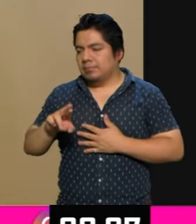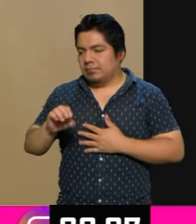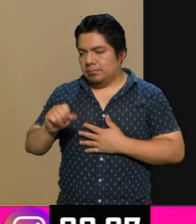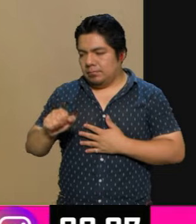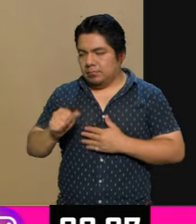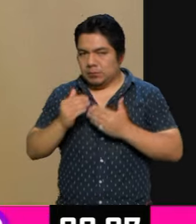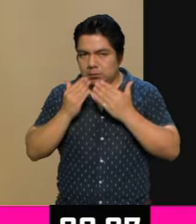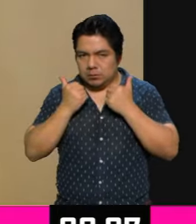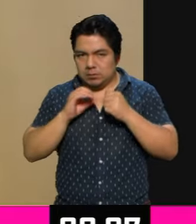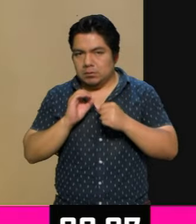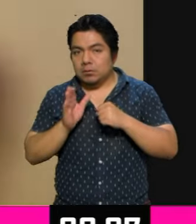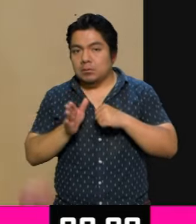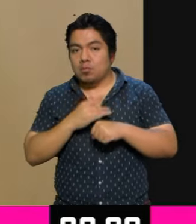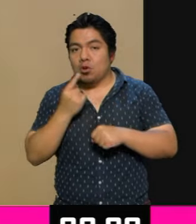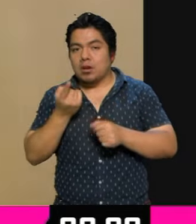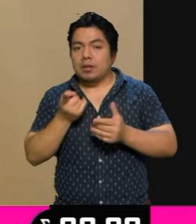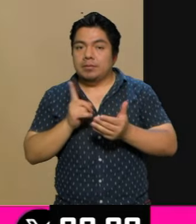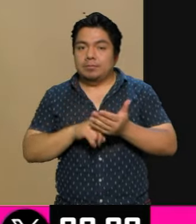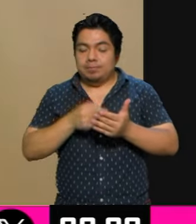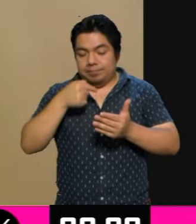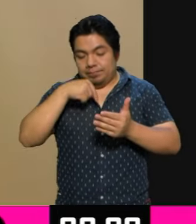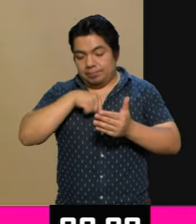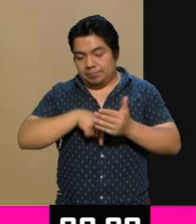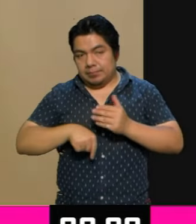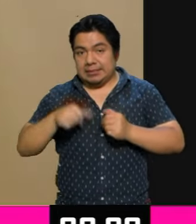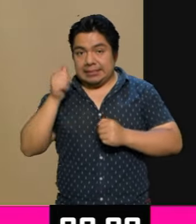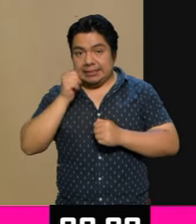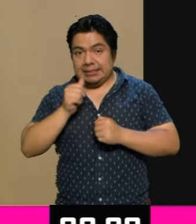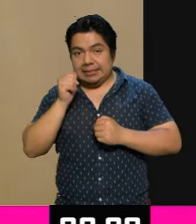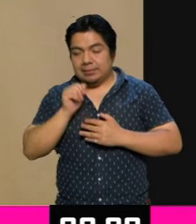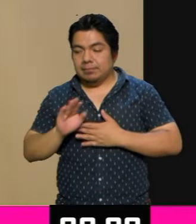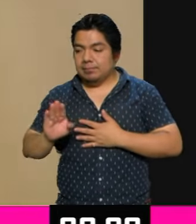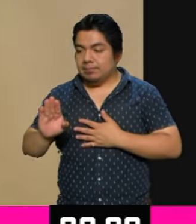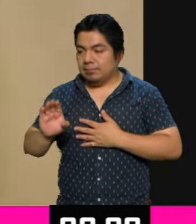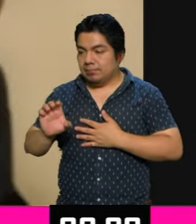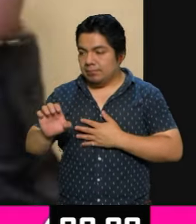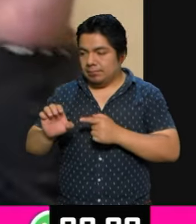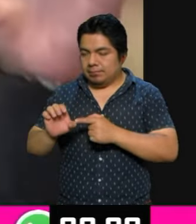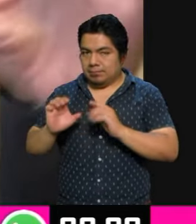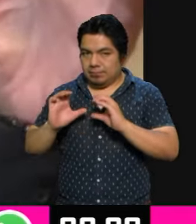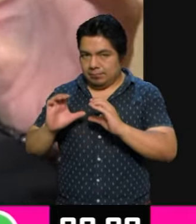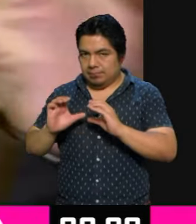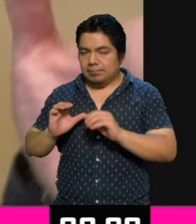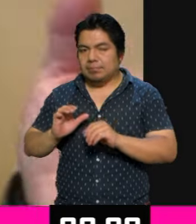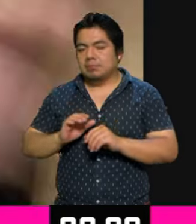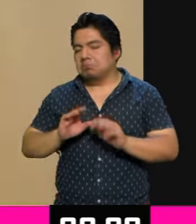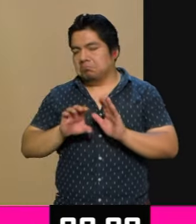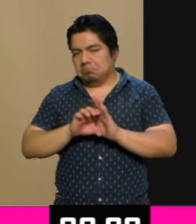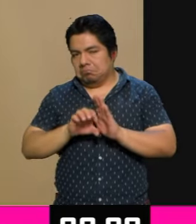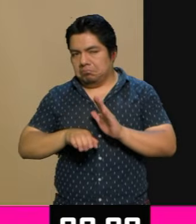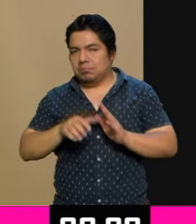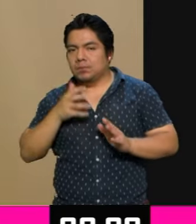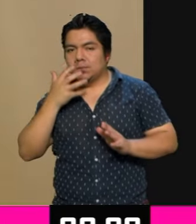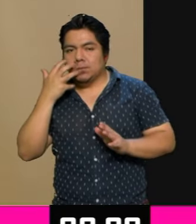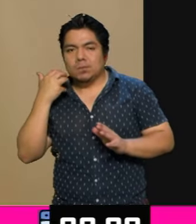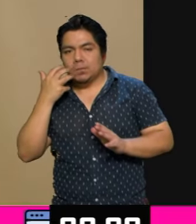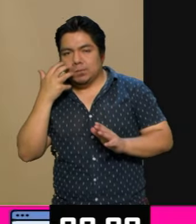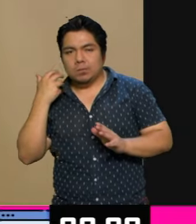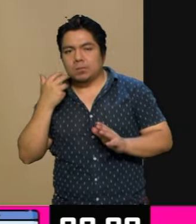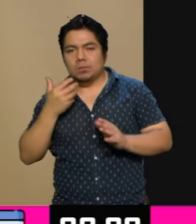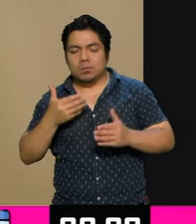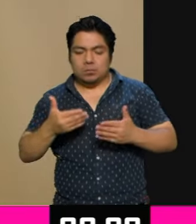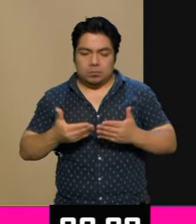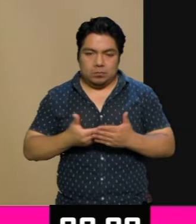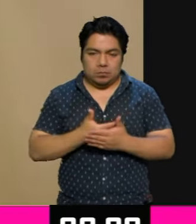pasar, porque es una cosa instintiva el cuidar a nuestros bebés. Tú ves, por ejemplo, los gatitos. Nace un gatito y por